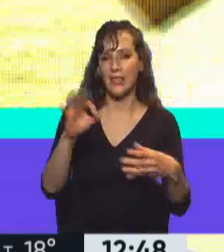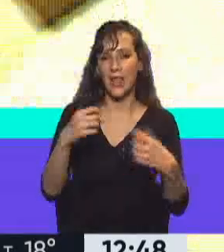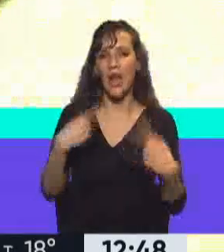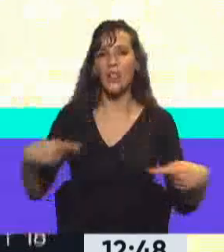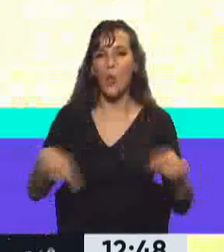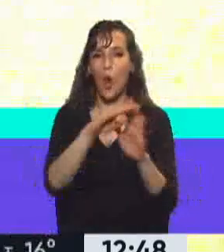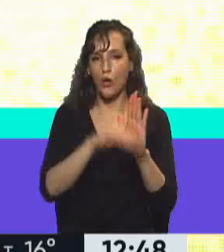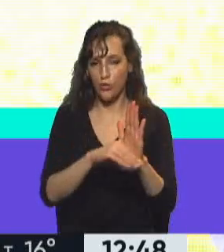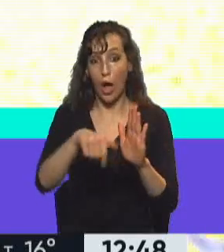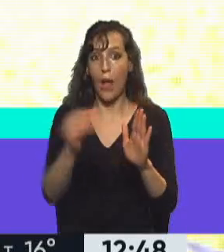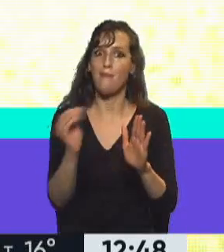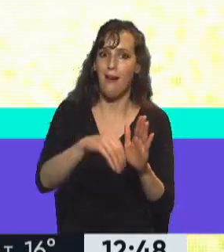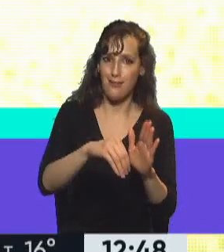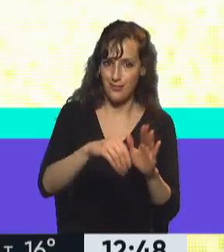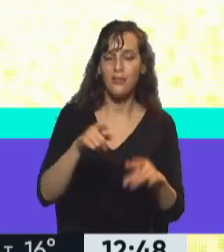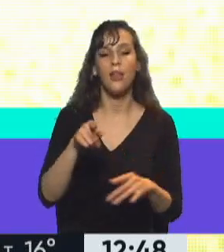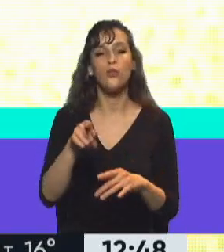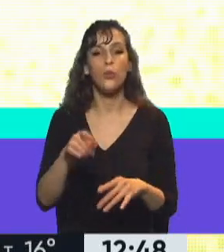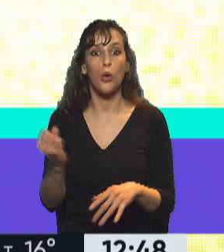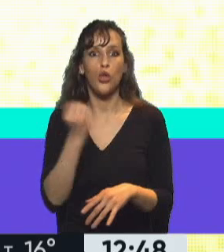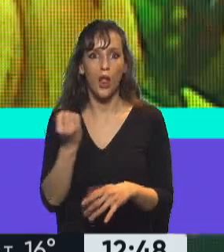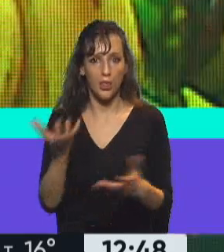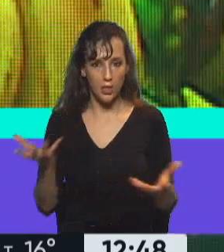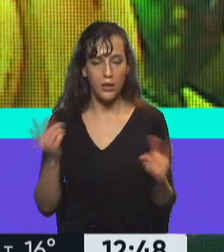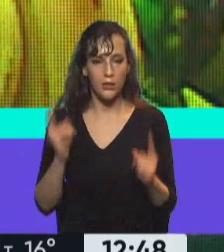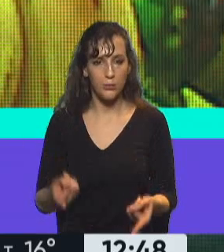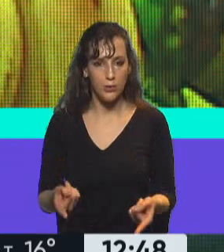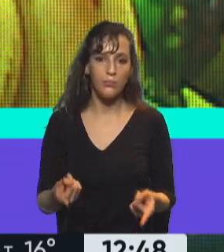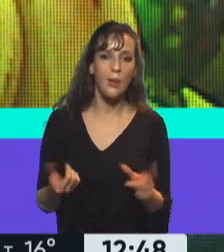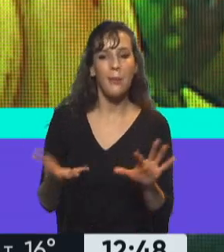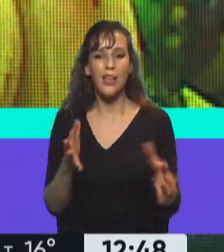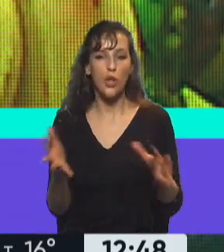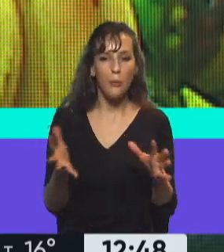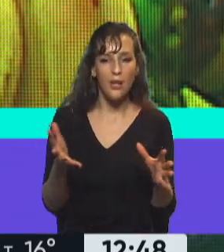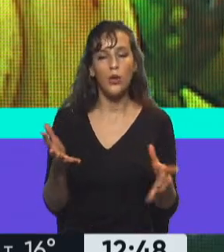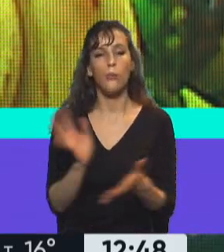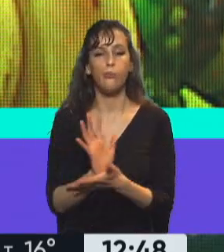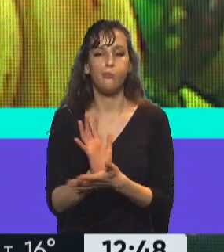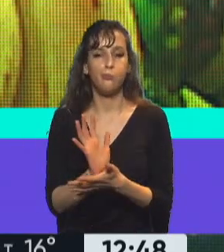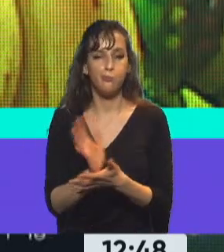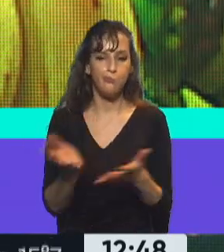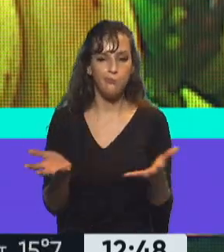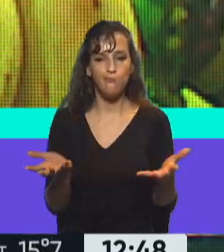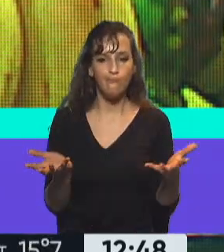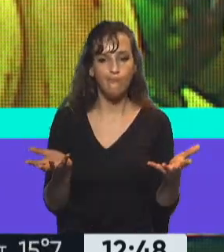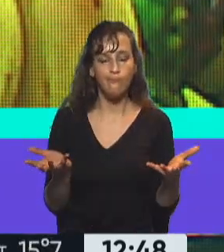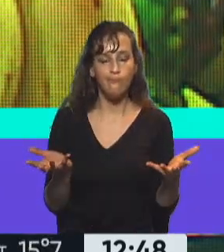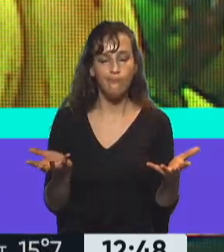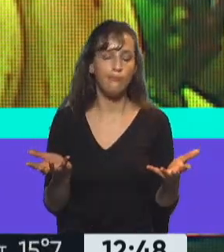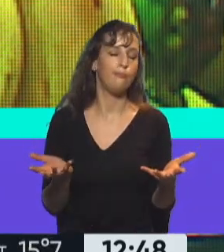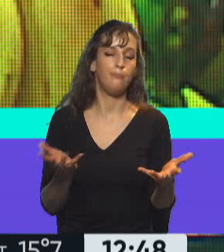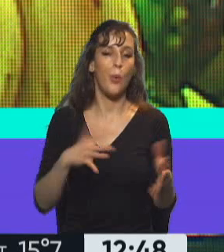constante porque siempre sirve como referencia también el último uno más o menos pues con la disparidad de precios que hay en un